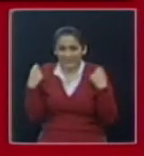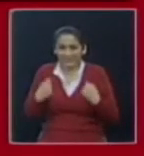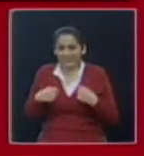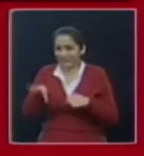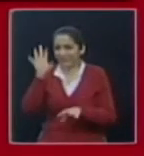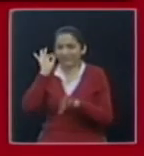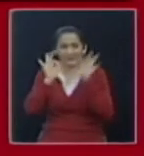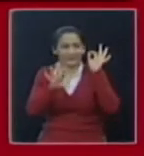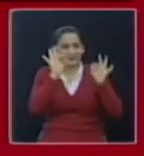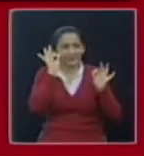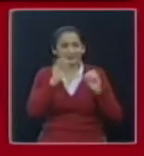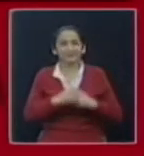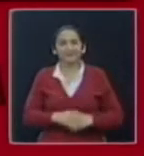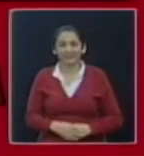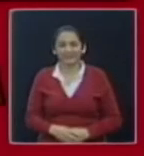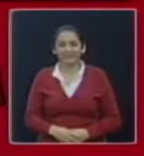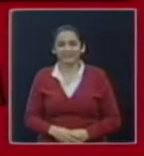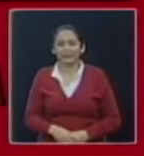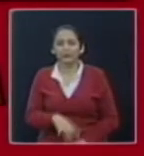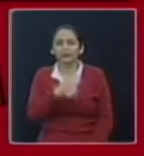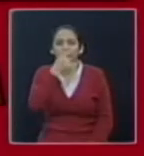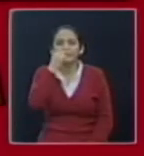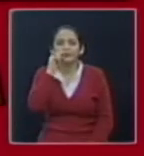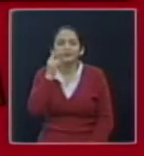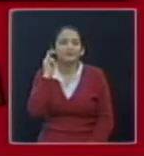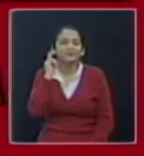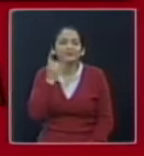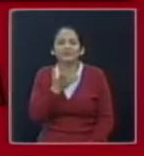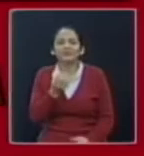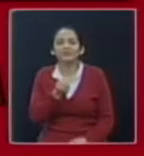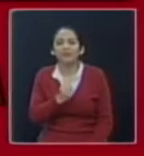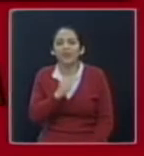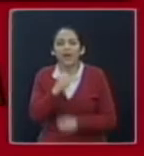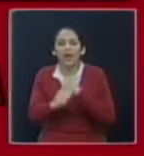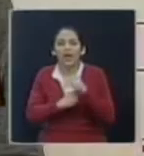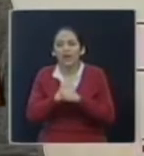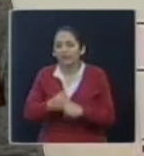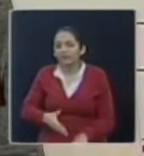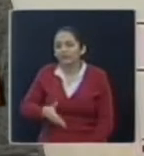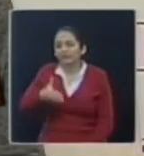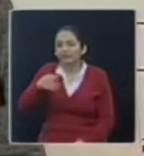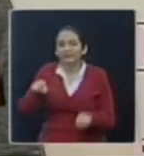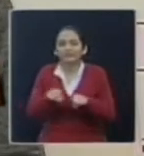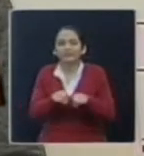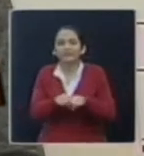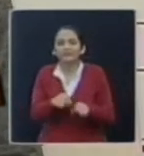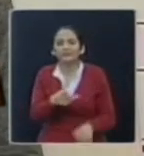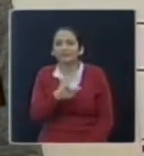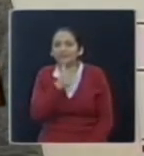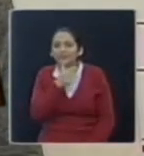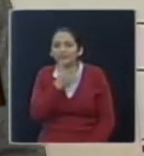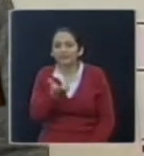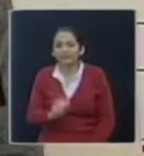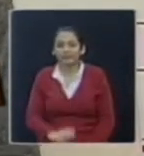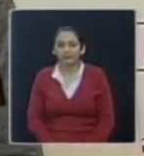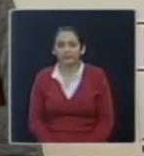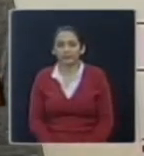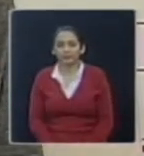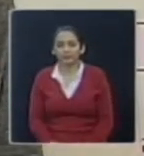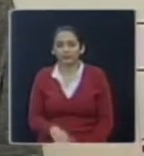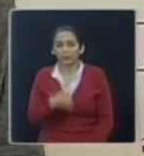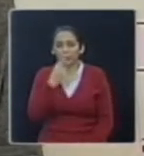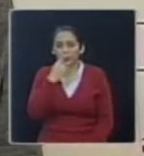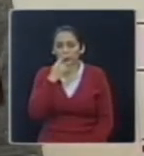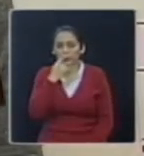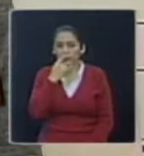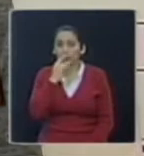escoger en todo caso. Exacto. ¿Y para niños de qué edad y hasta qué edad? Nosotros ofrecemos zapatos desde infantes hasta niños de